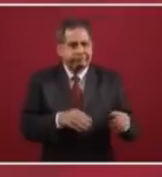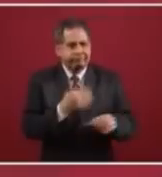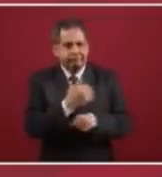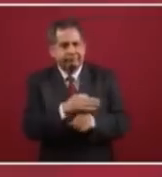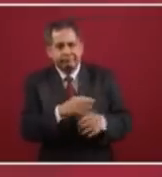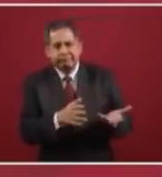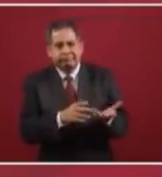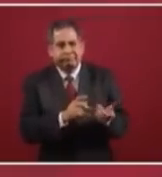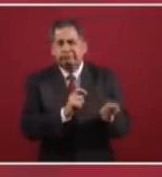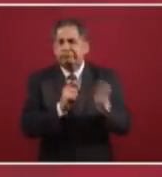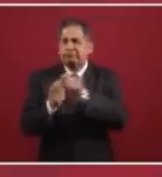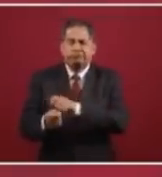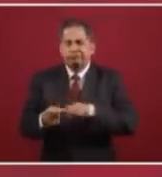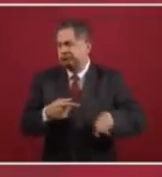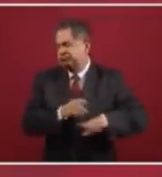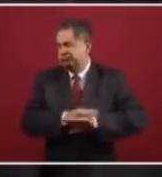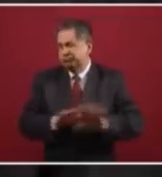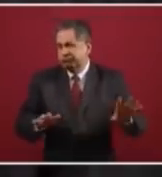transitorio.